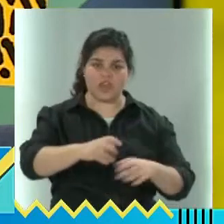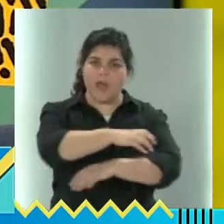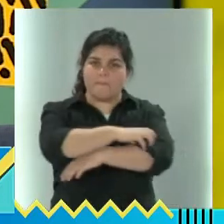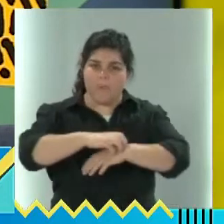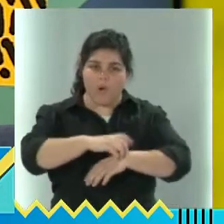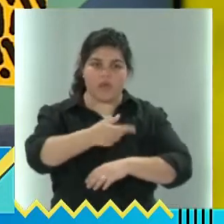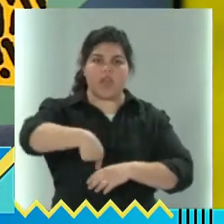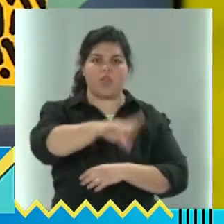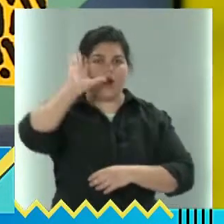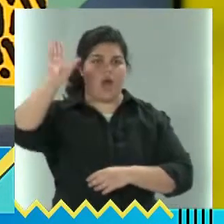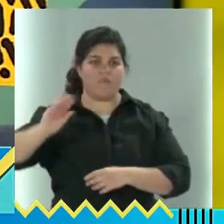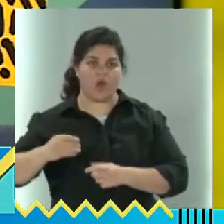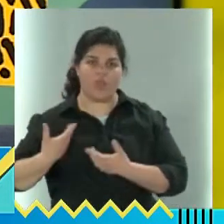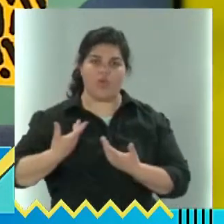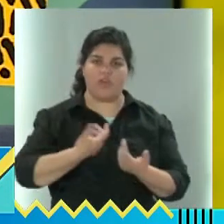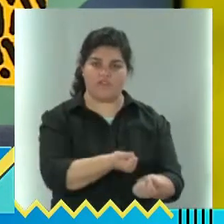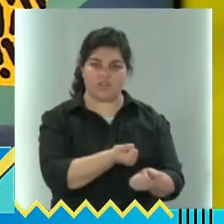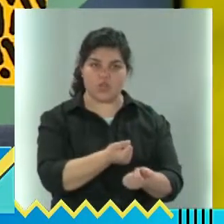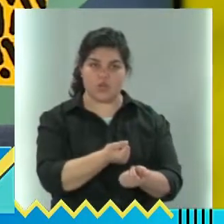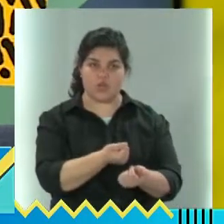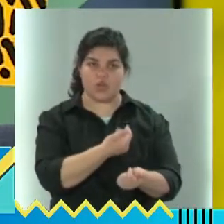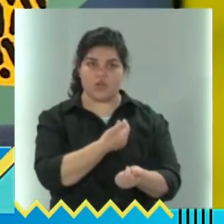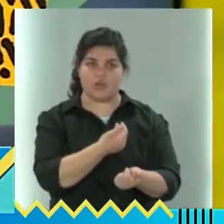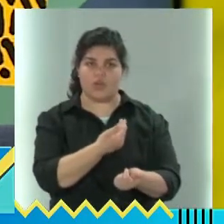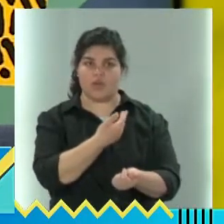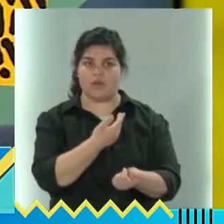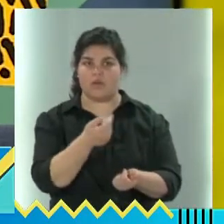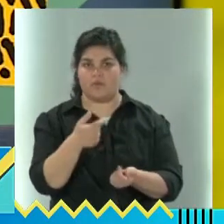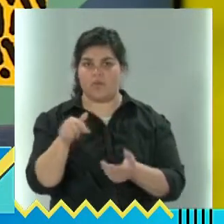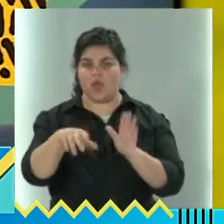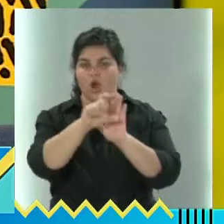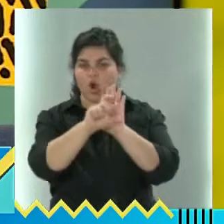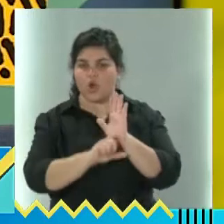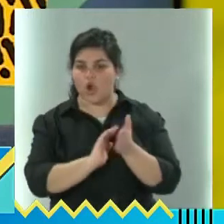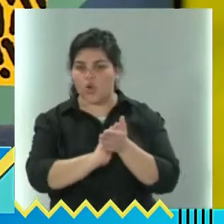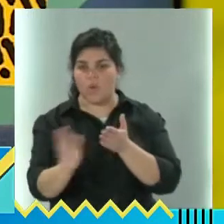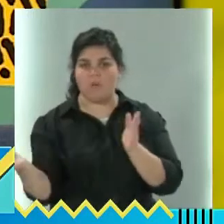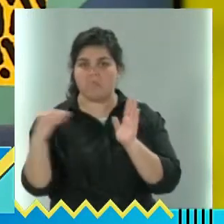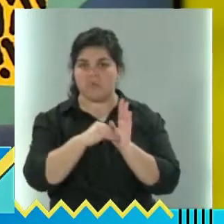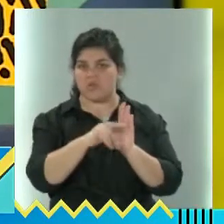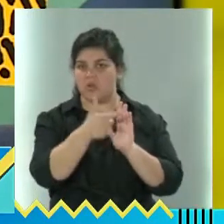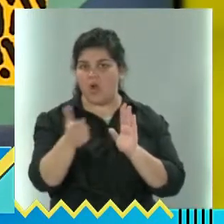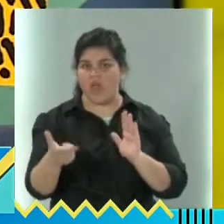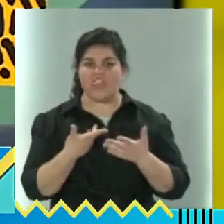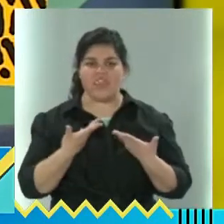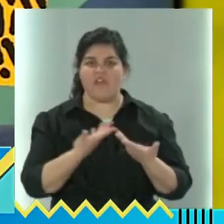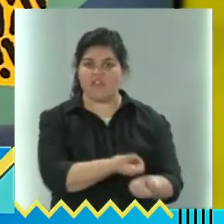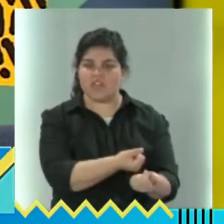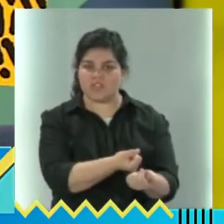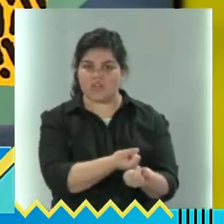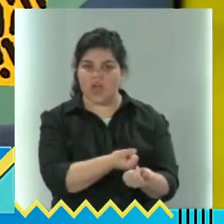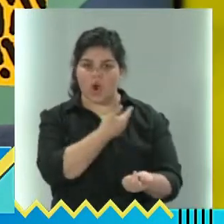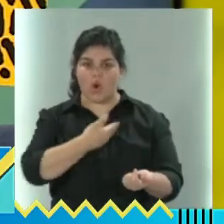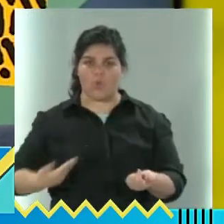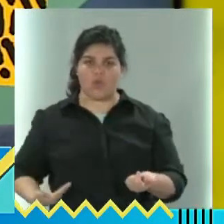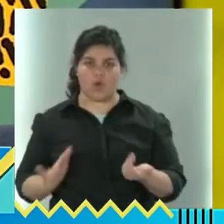va a tener un abogado defensor provisto previsto en el Código Nuevo, no está contemplada una defensa por parte del